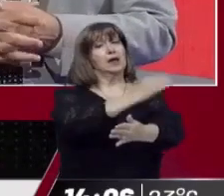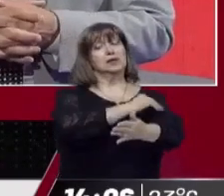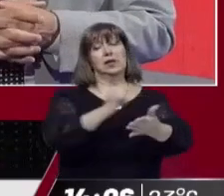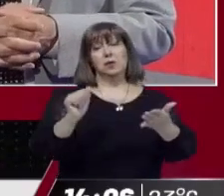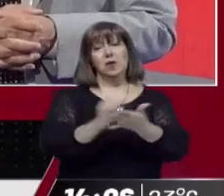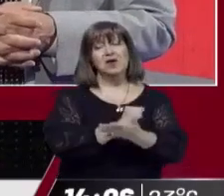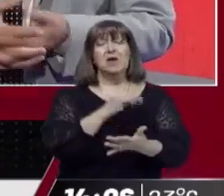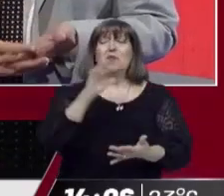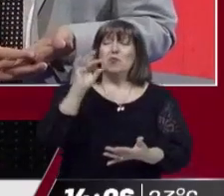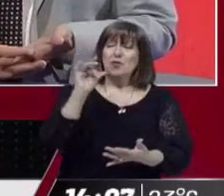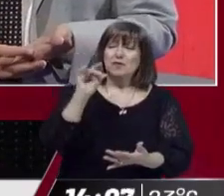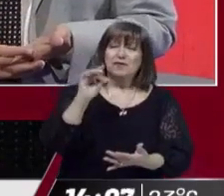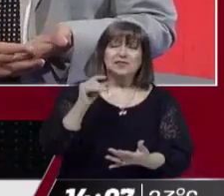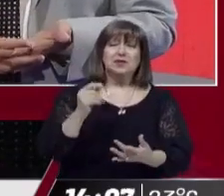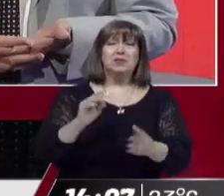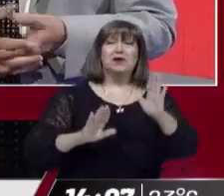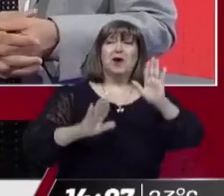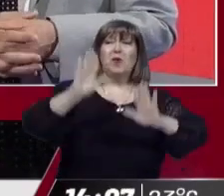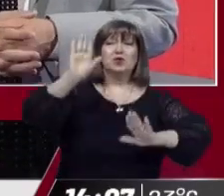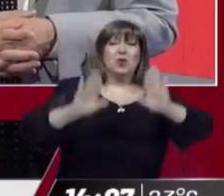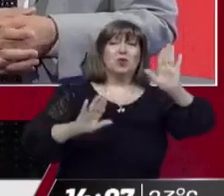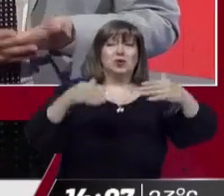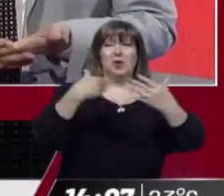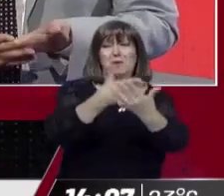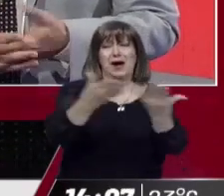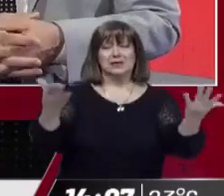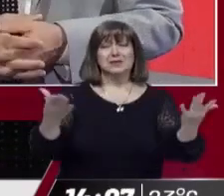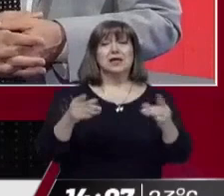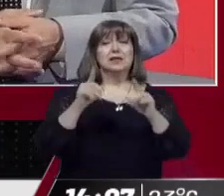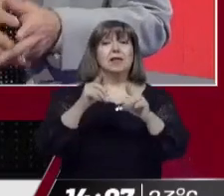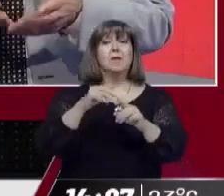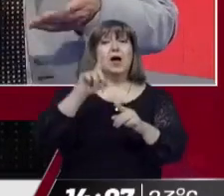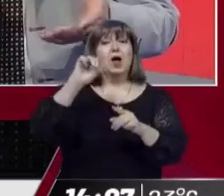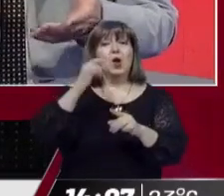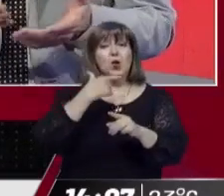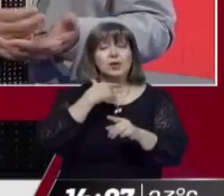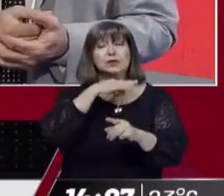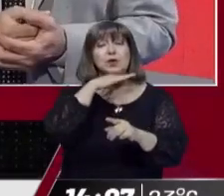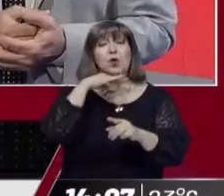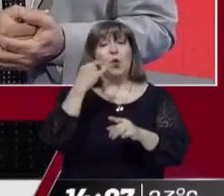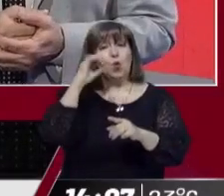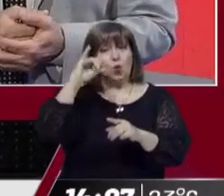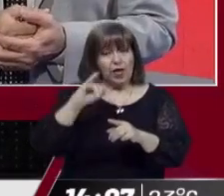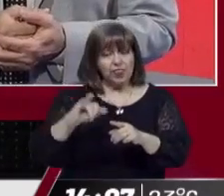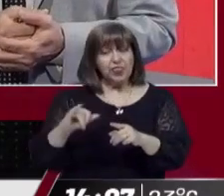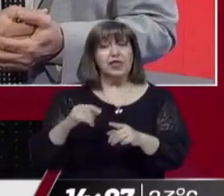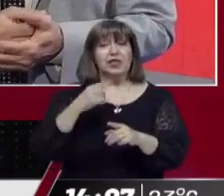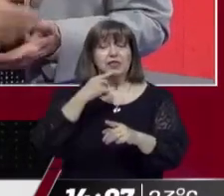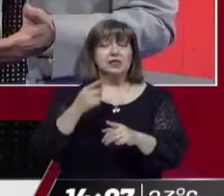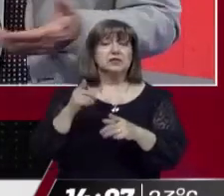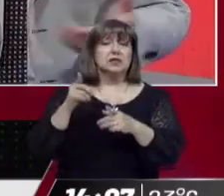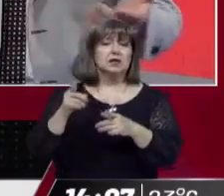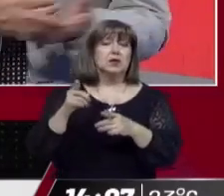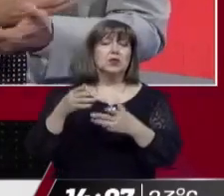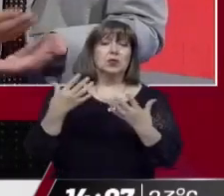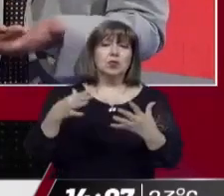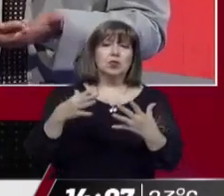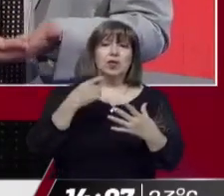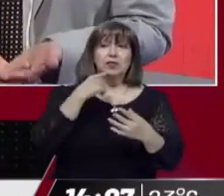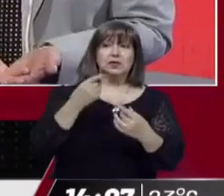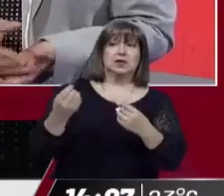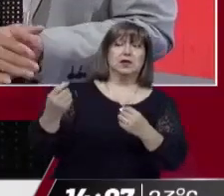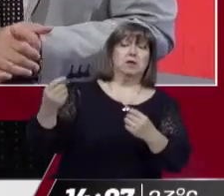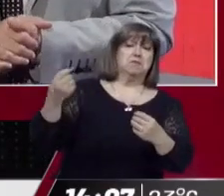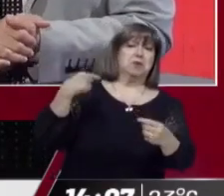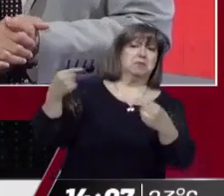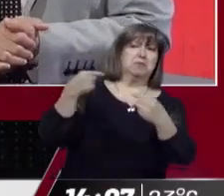votó a favor. Pero he escuchado otras voces, por ejemplo, a Luis Juez, que está enardecido con esto que ha pasado. Dice, nos insultan desde todos lados.